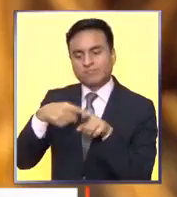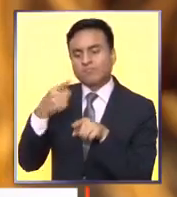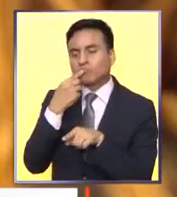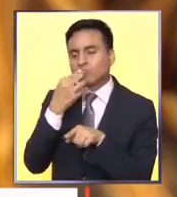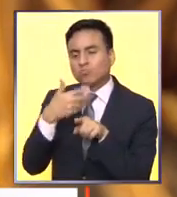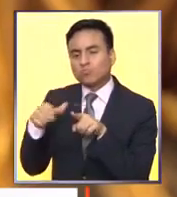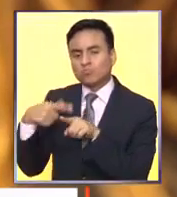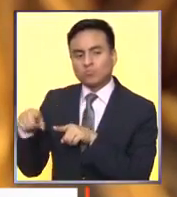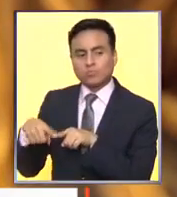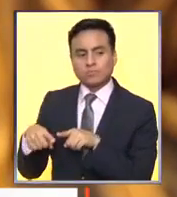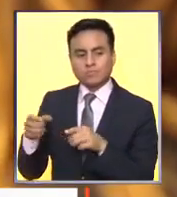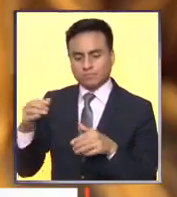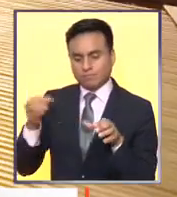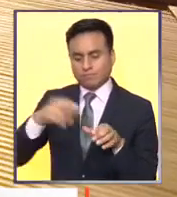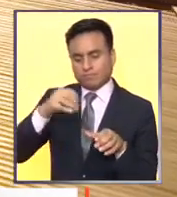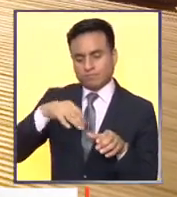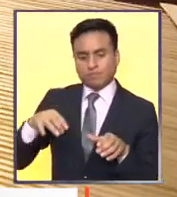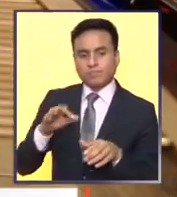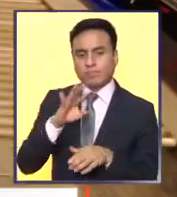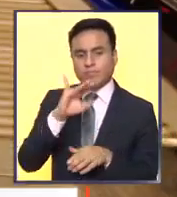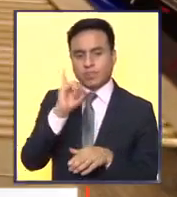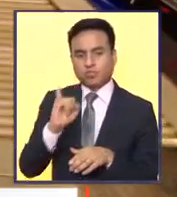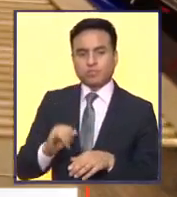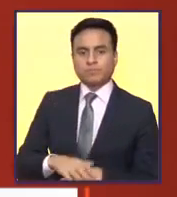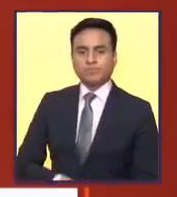invito a que armemos nuestra caja de chocolate Feroz.